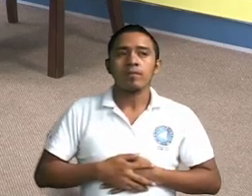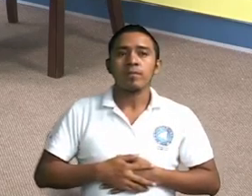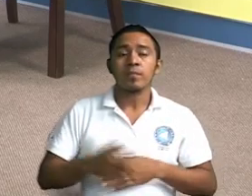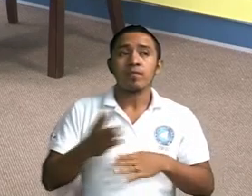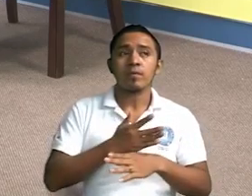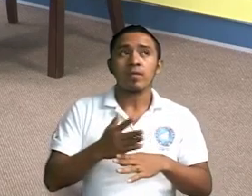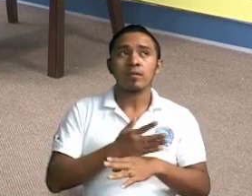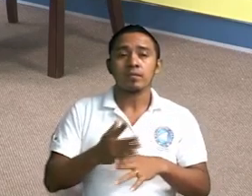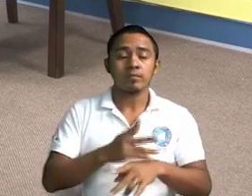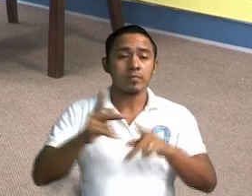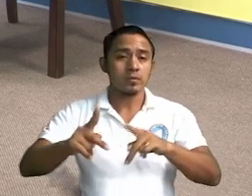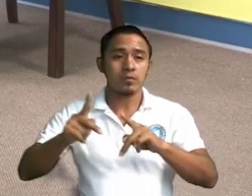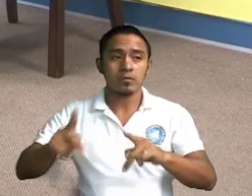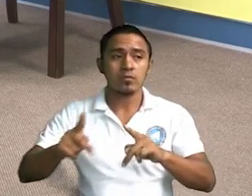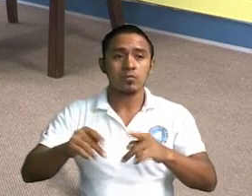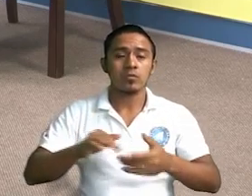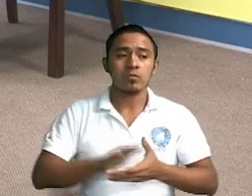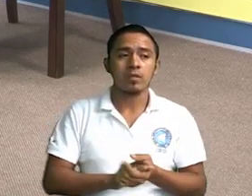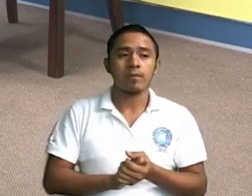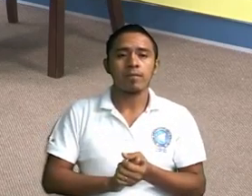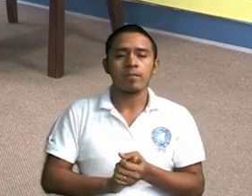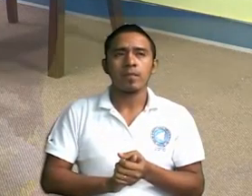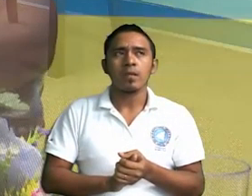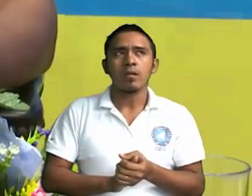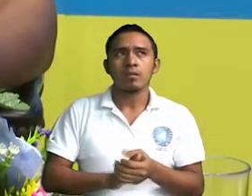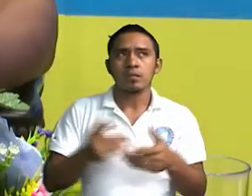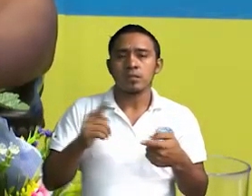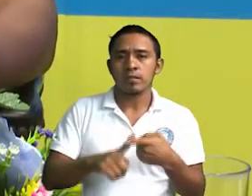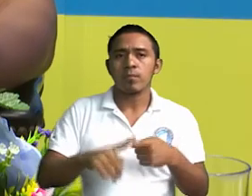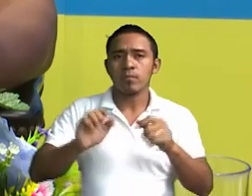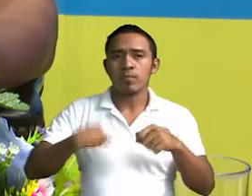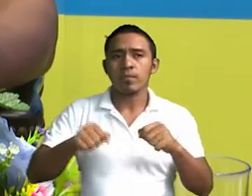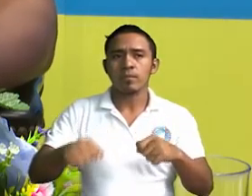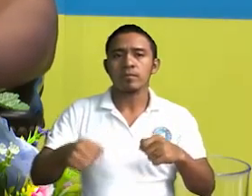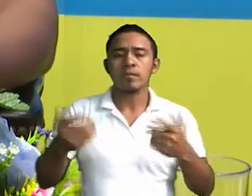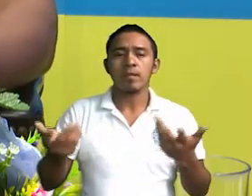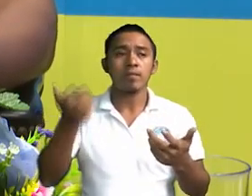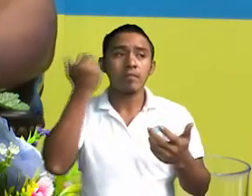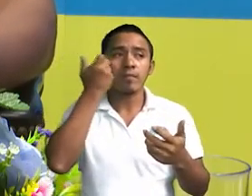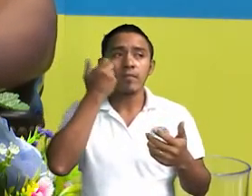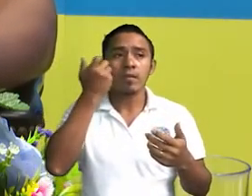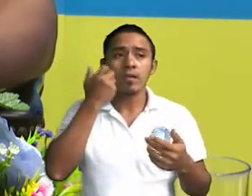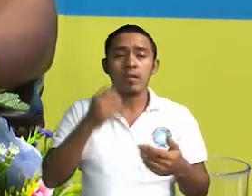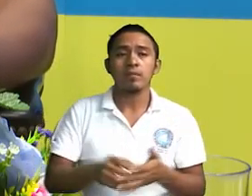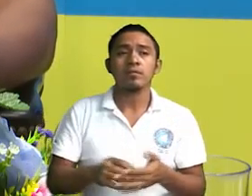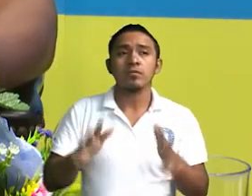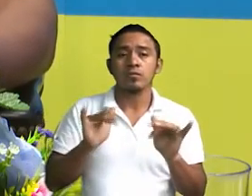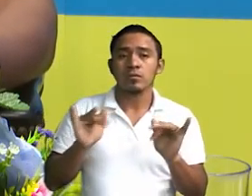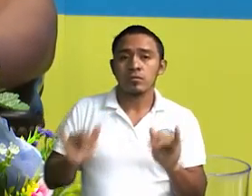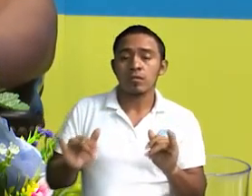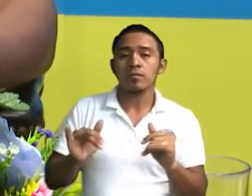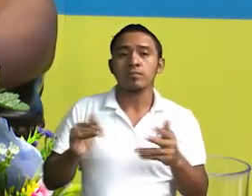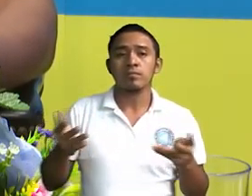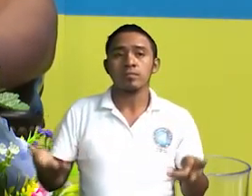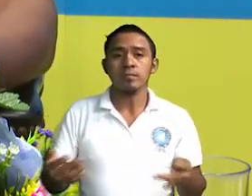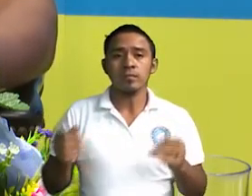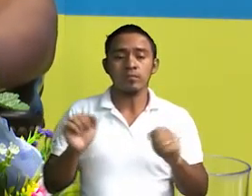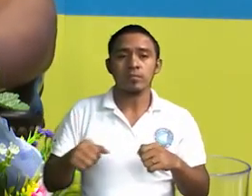los niños y los adultos suelen presentar enfermedades bucales pero quienes también son en sus ciudadanos